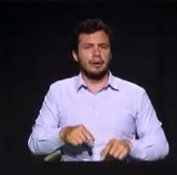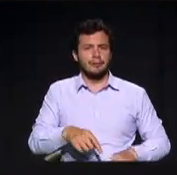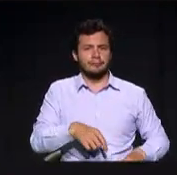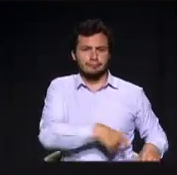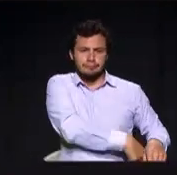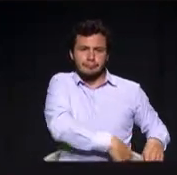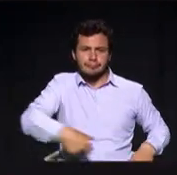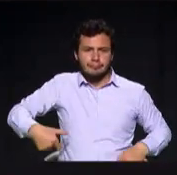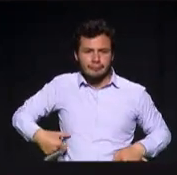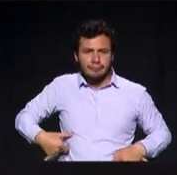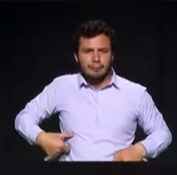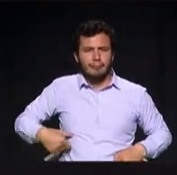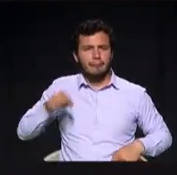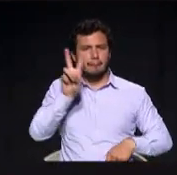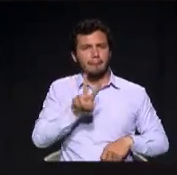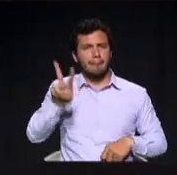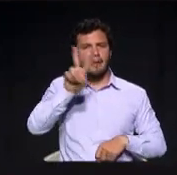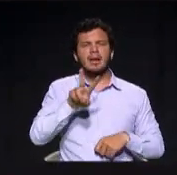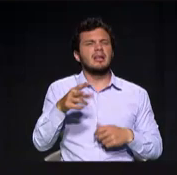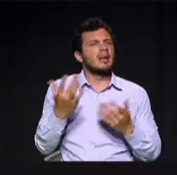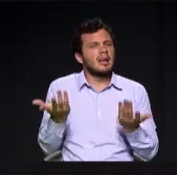valle de aburrá con